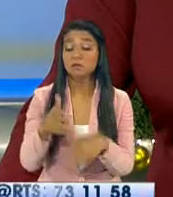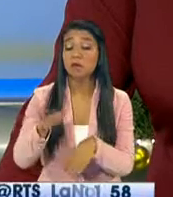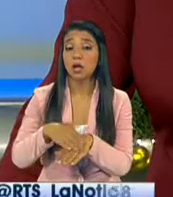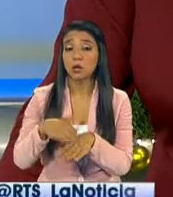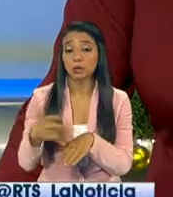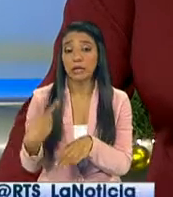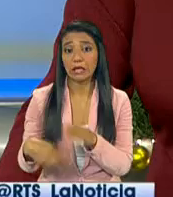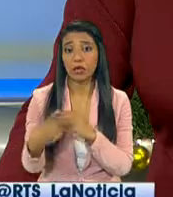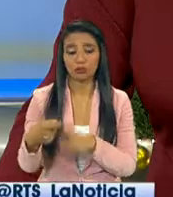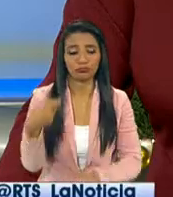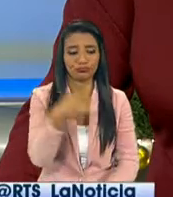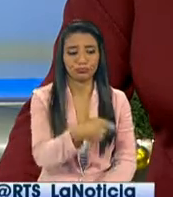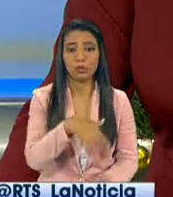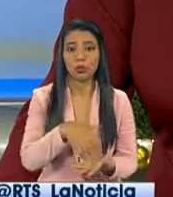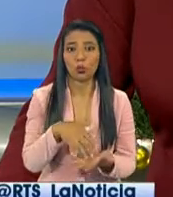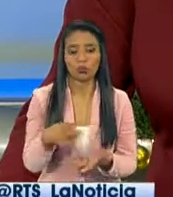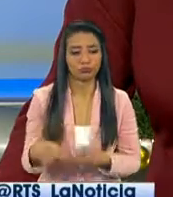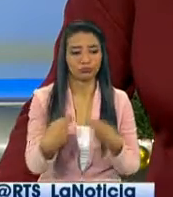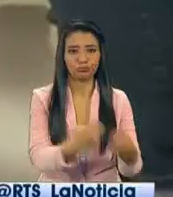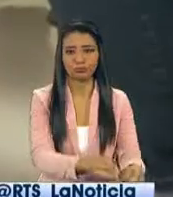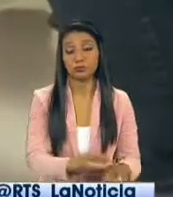para alimentación y educación de sus hijos.